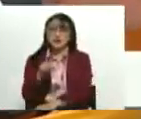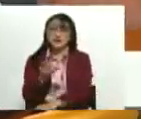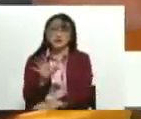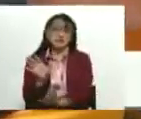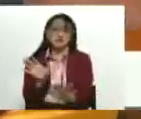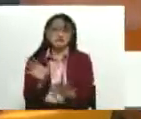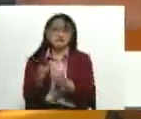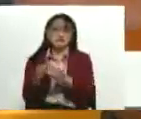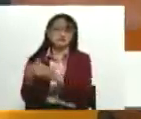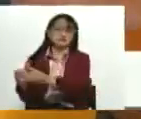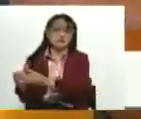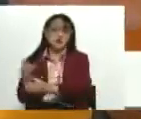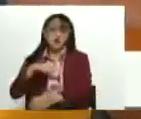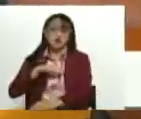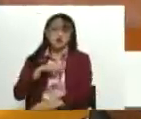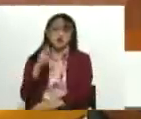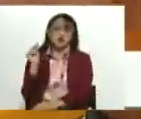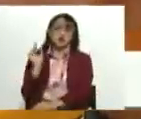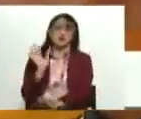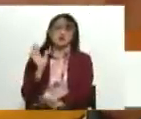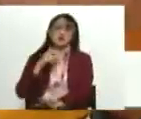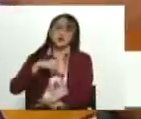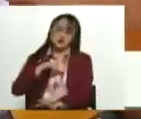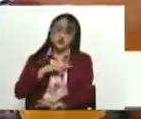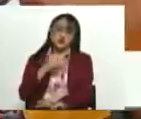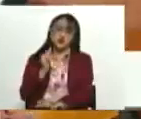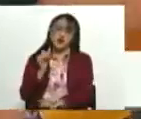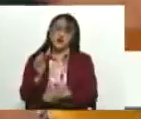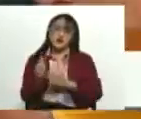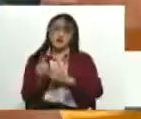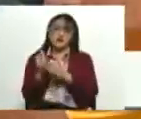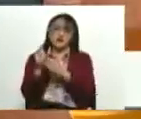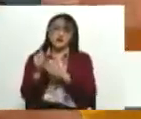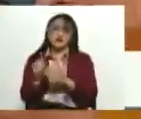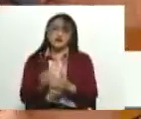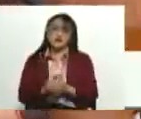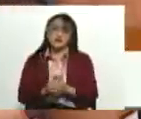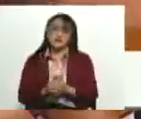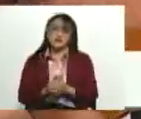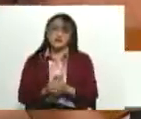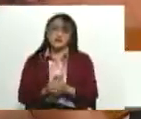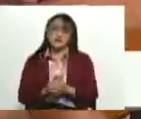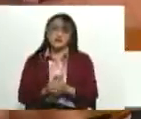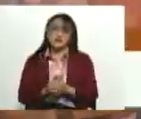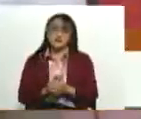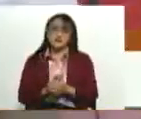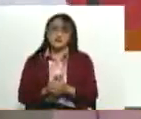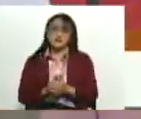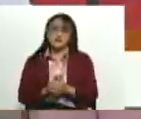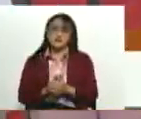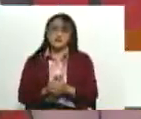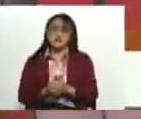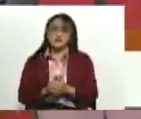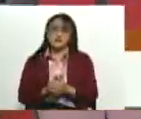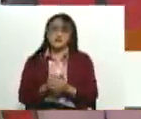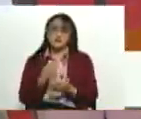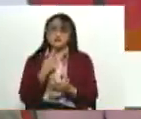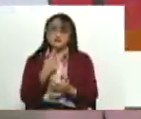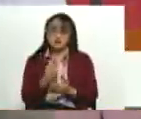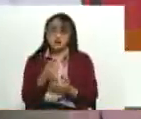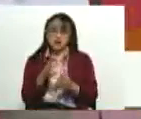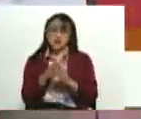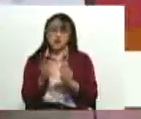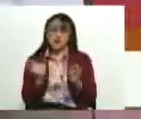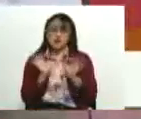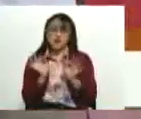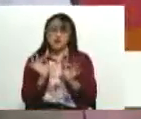más. Nosotros no. Nosotros tenemos una dirección que se pronuncia, y todo de